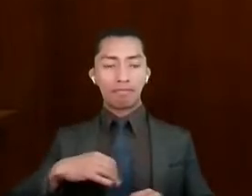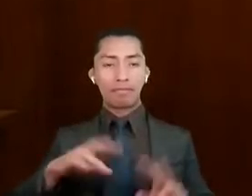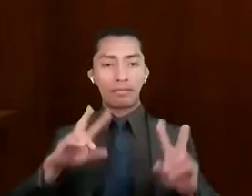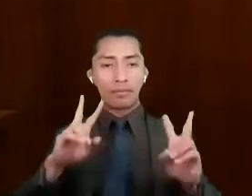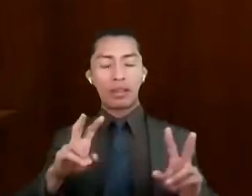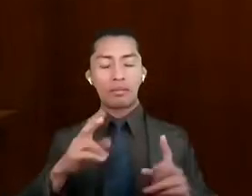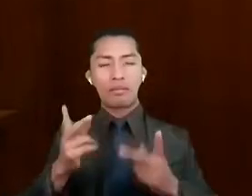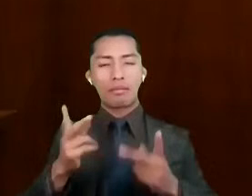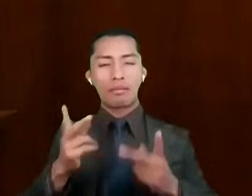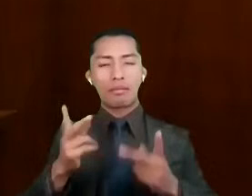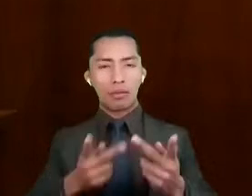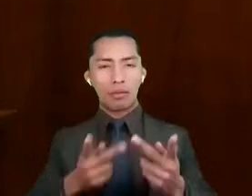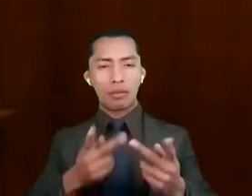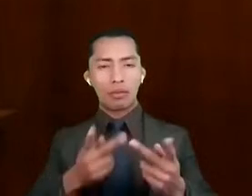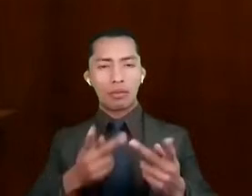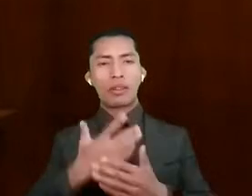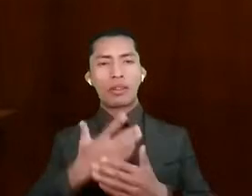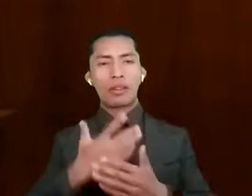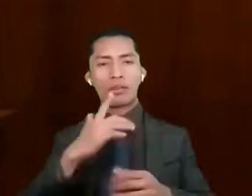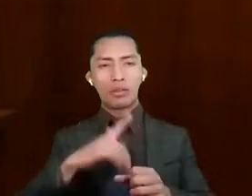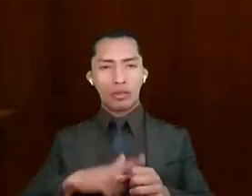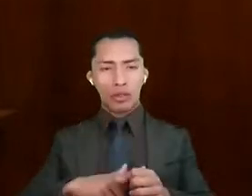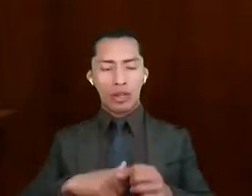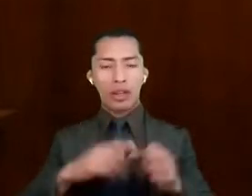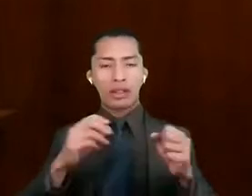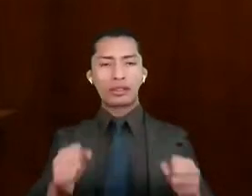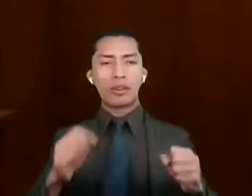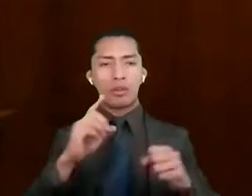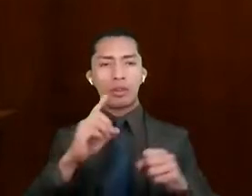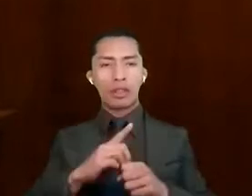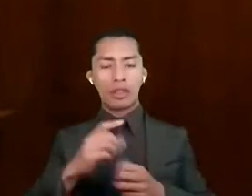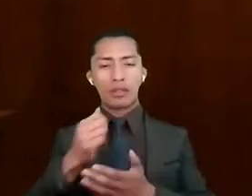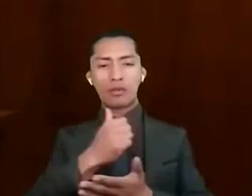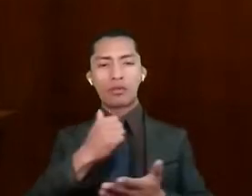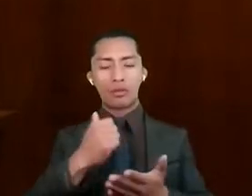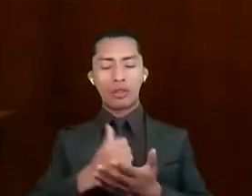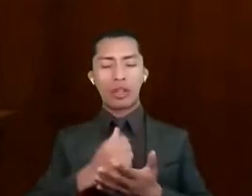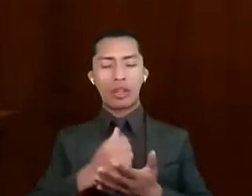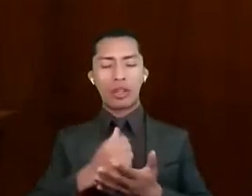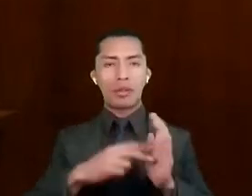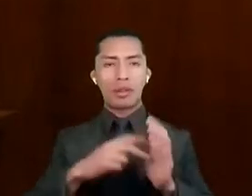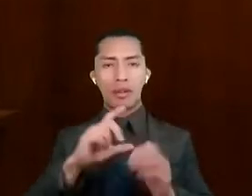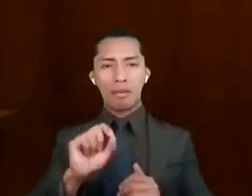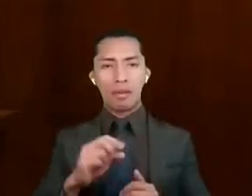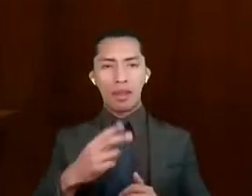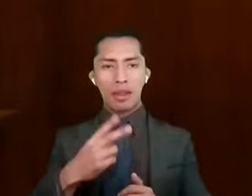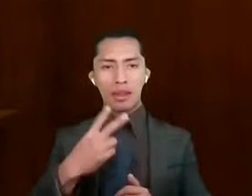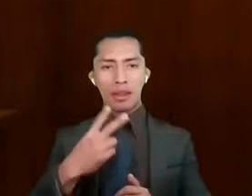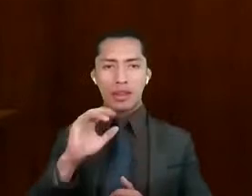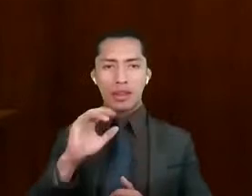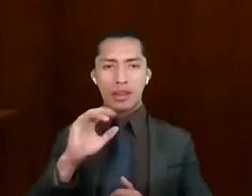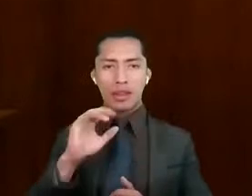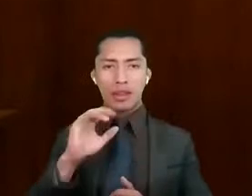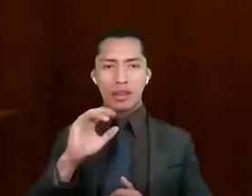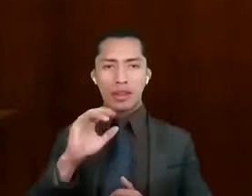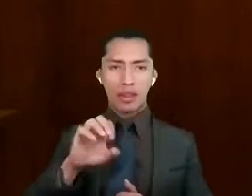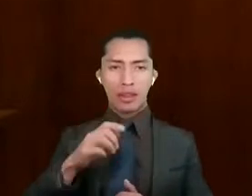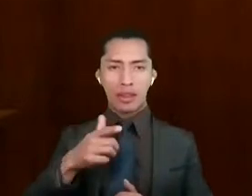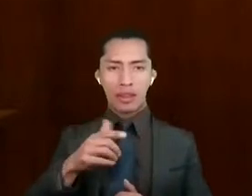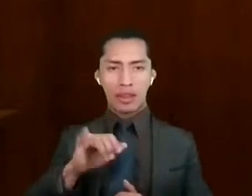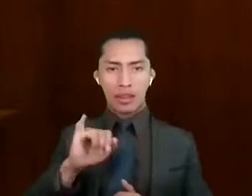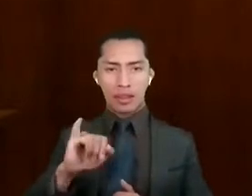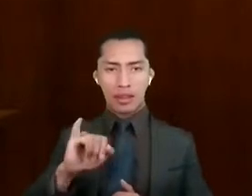de Seguridad Pública Urbana 2022 del INEGI, refiere que la percepción social de la inseguridad